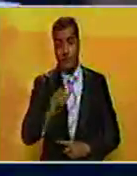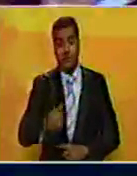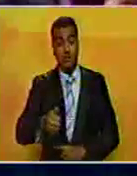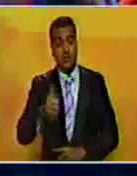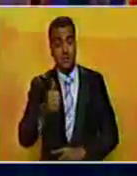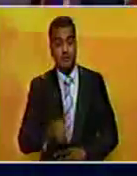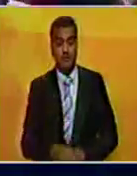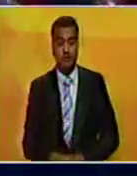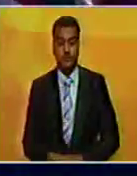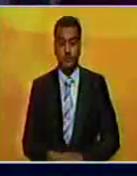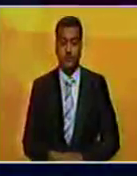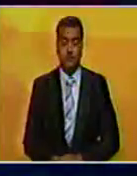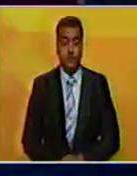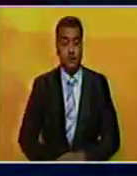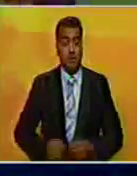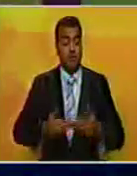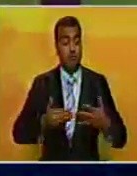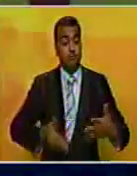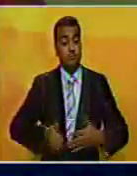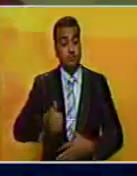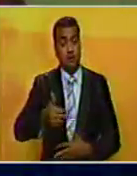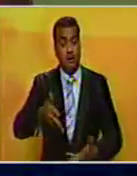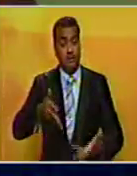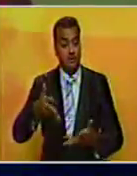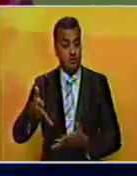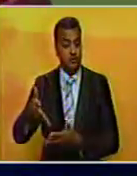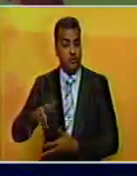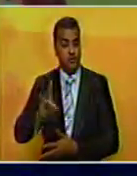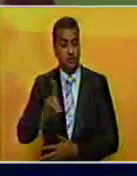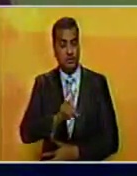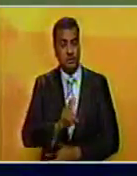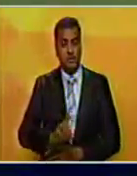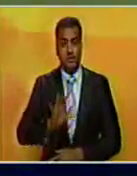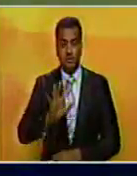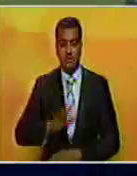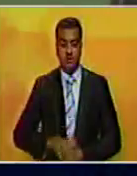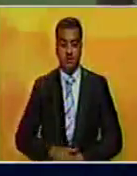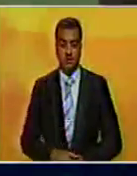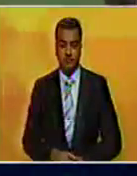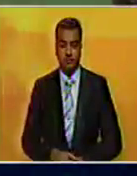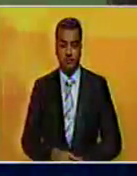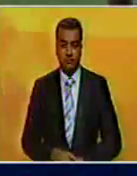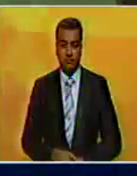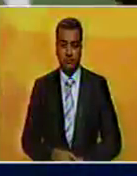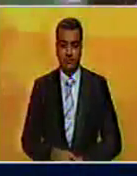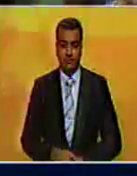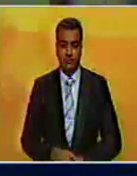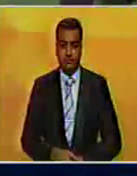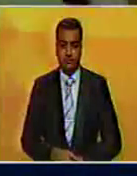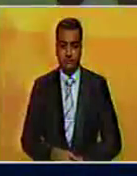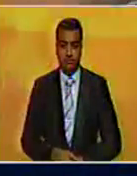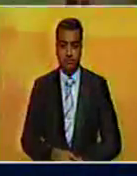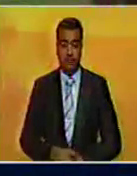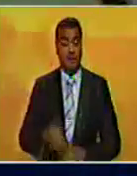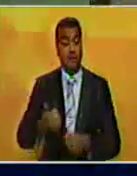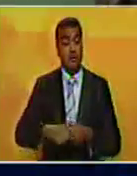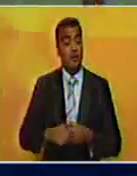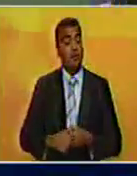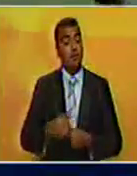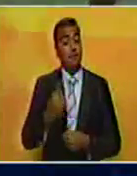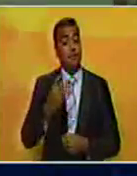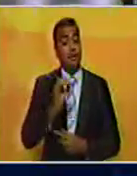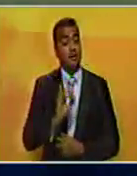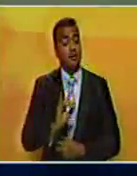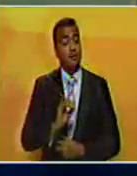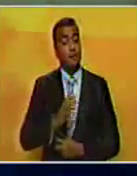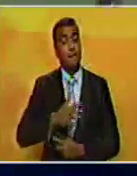temporada para abrir la pizarra en la victoria de los Astros ante los Angelinos, 7-5. El maracayero, desde el mismo primer